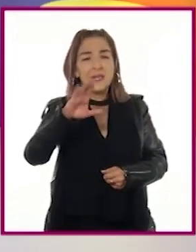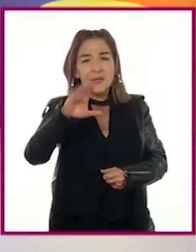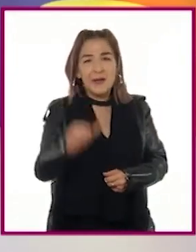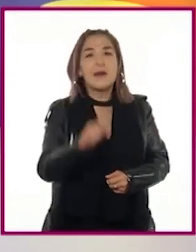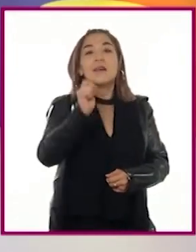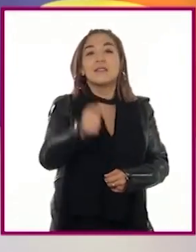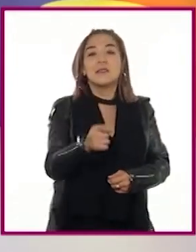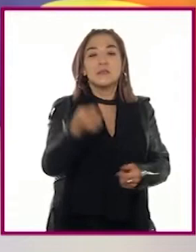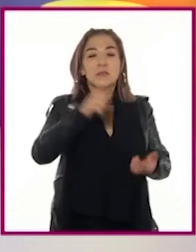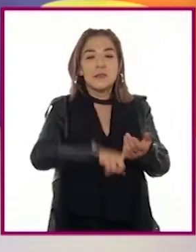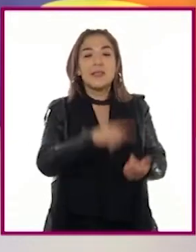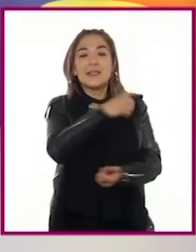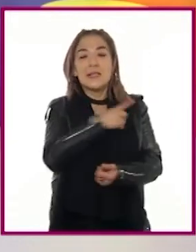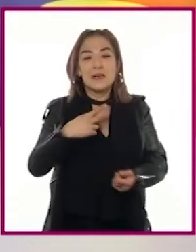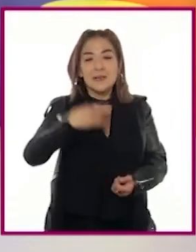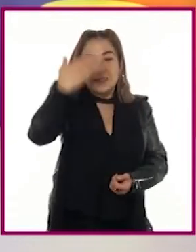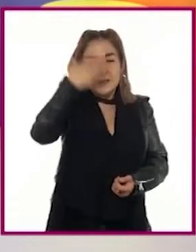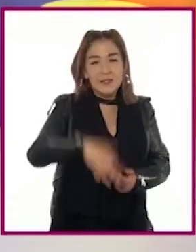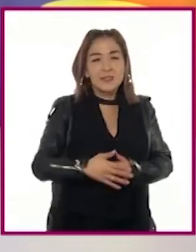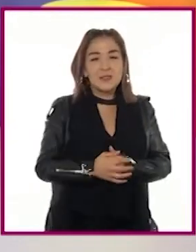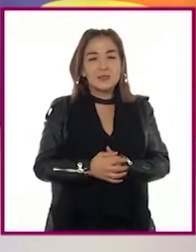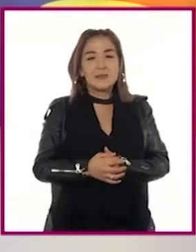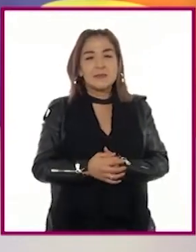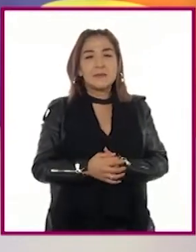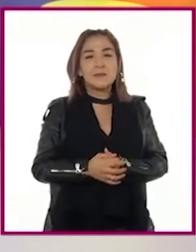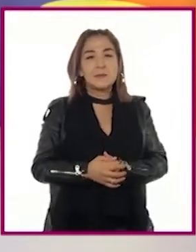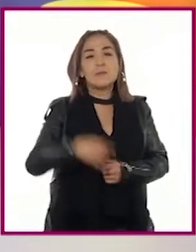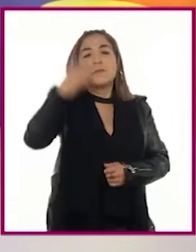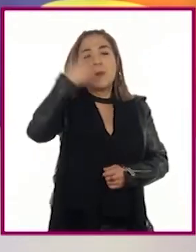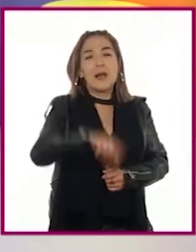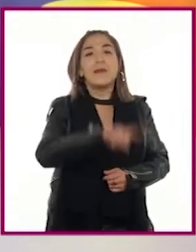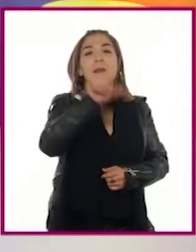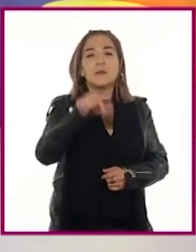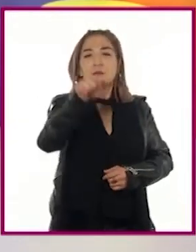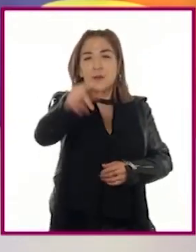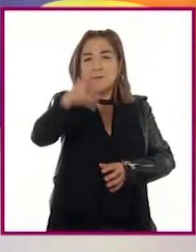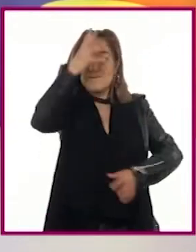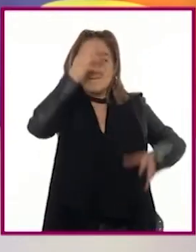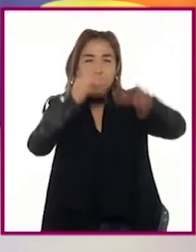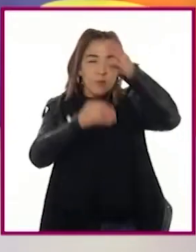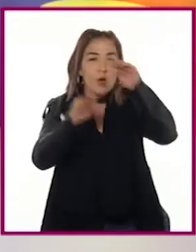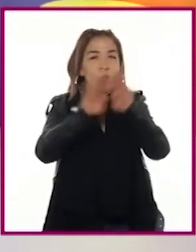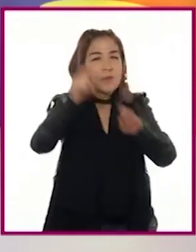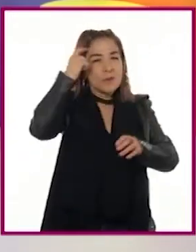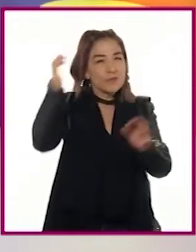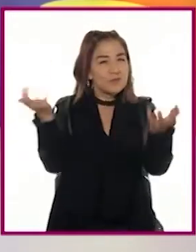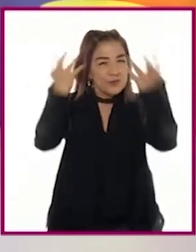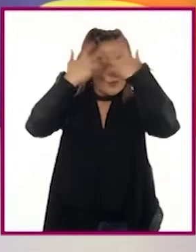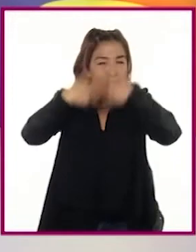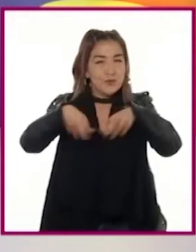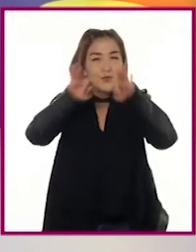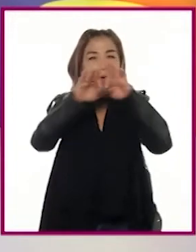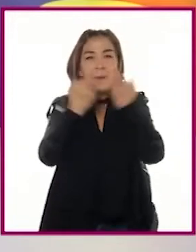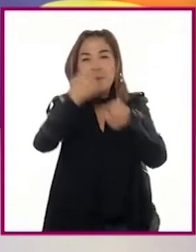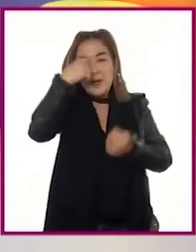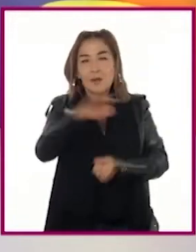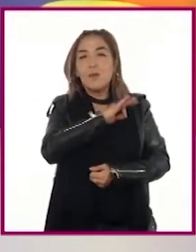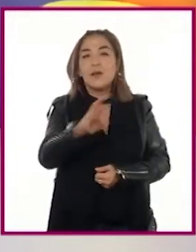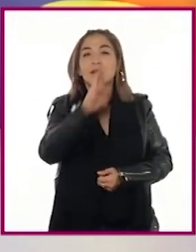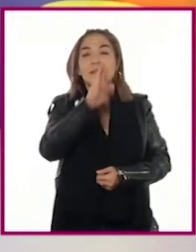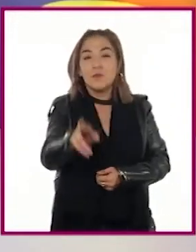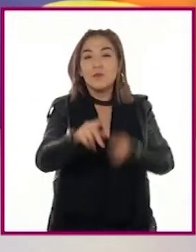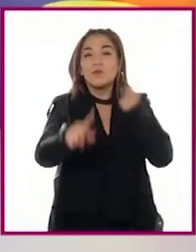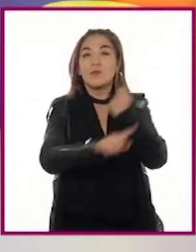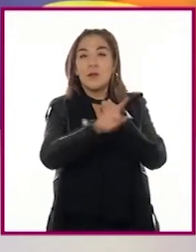extensa red de saberes que al vincularse potencian la capacidad de abstracción y razonamiento para resolver cada situación